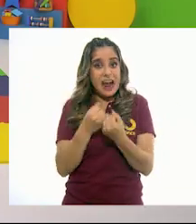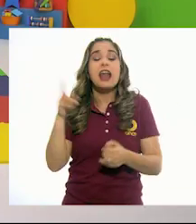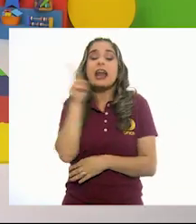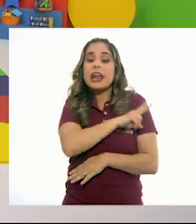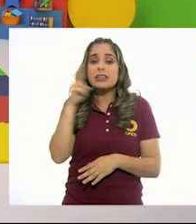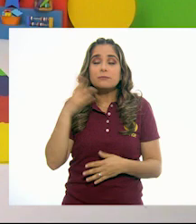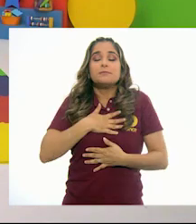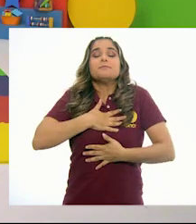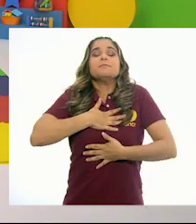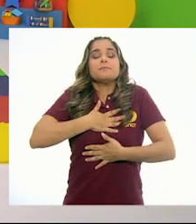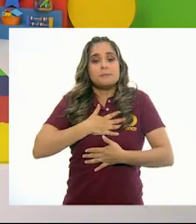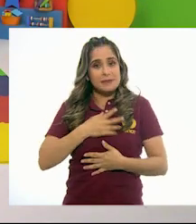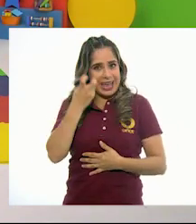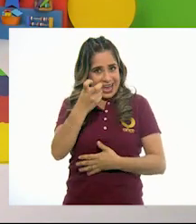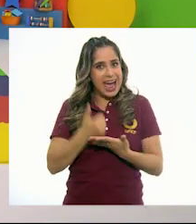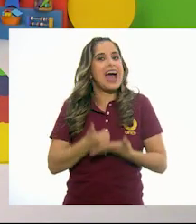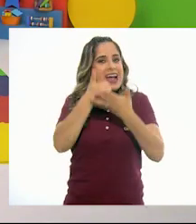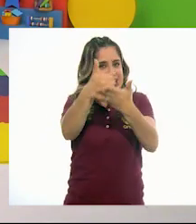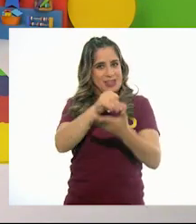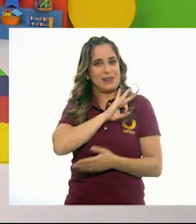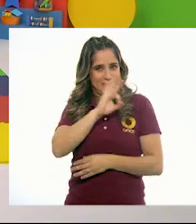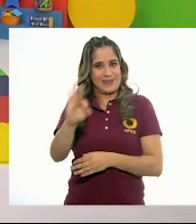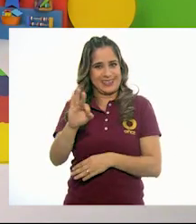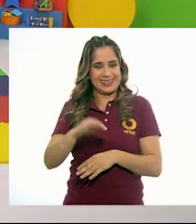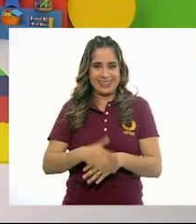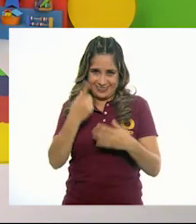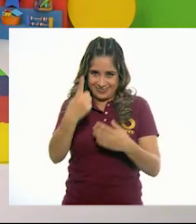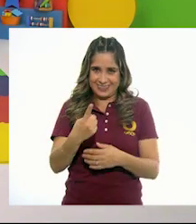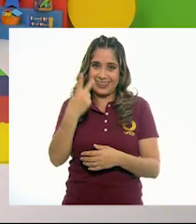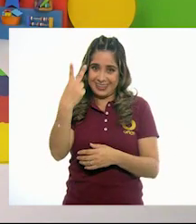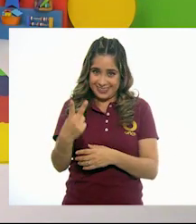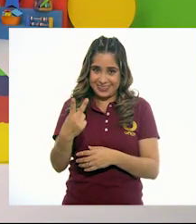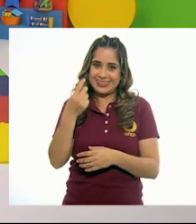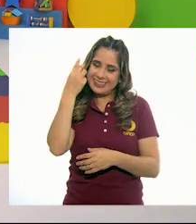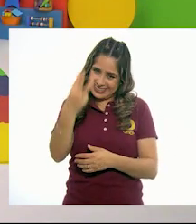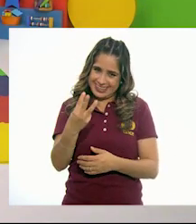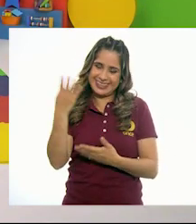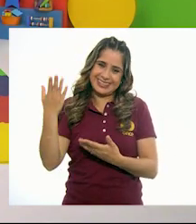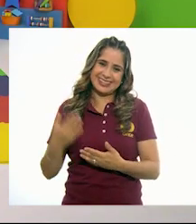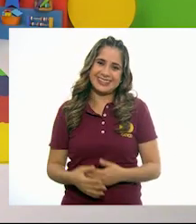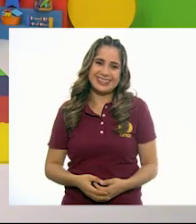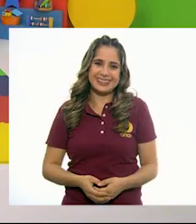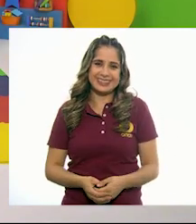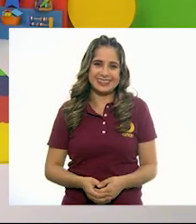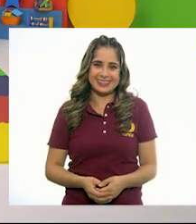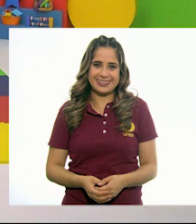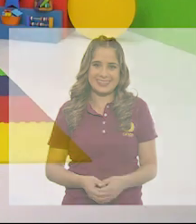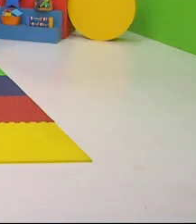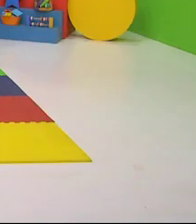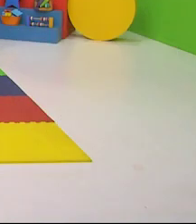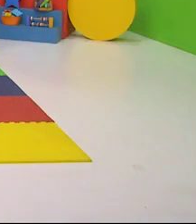que eso te ayuda. Una. Dos. Tres.